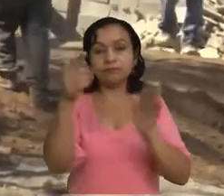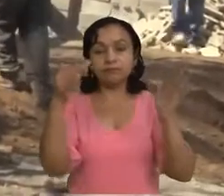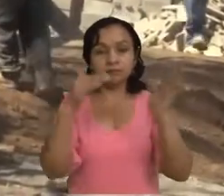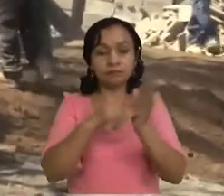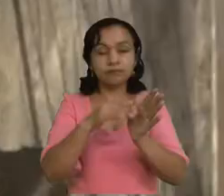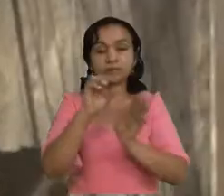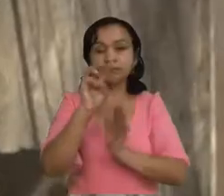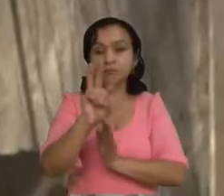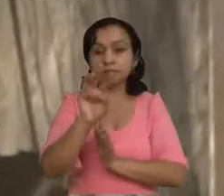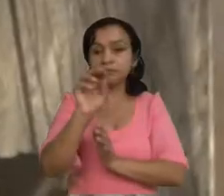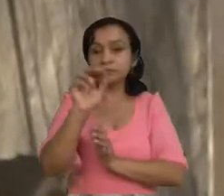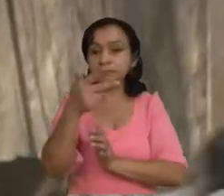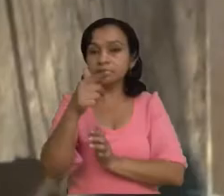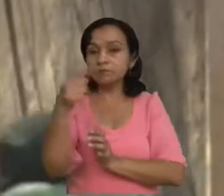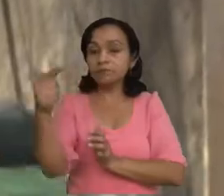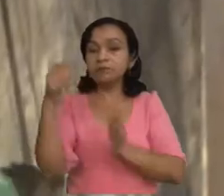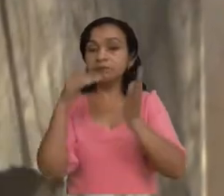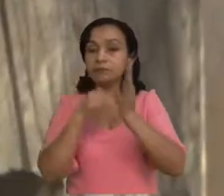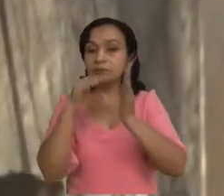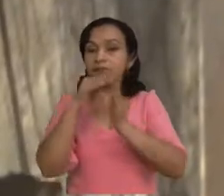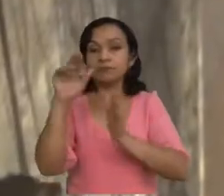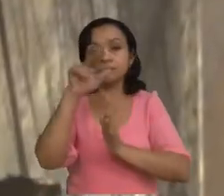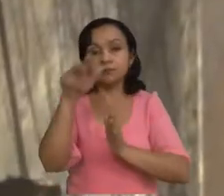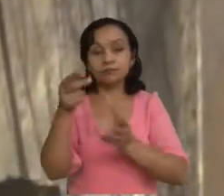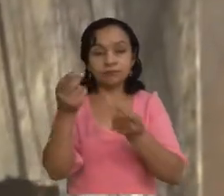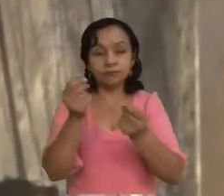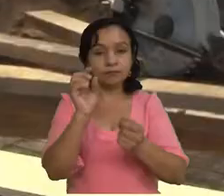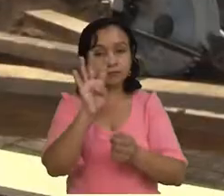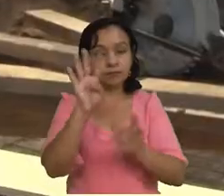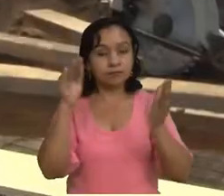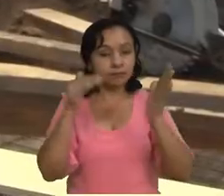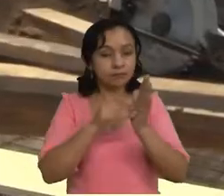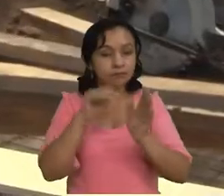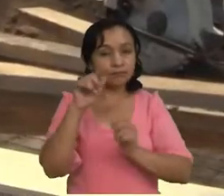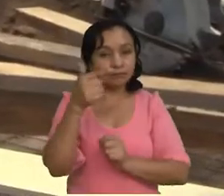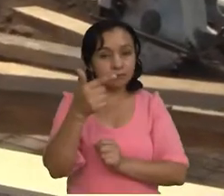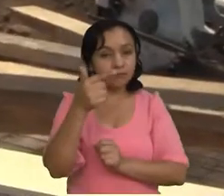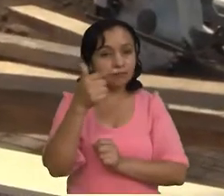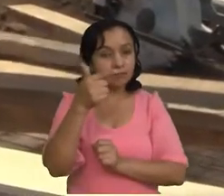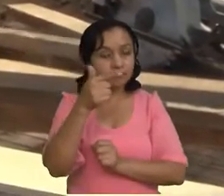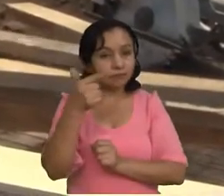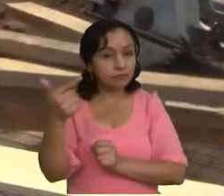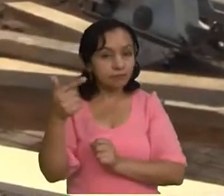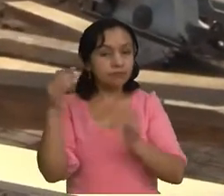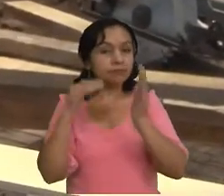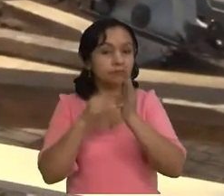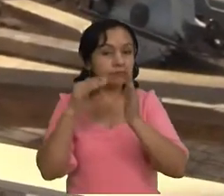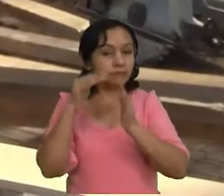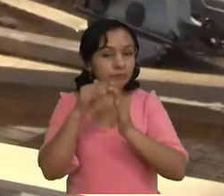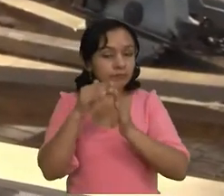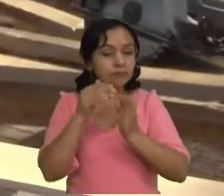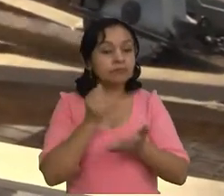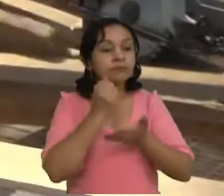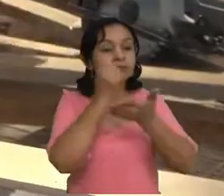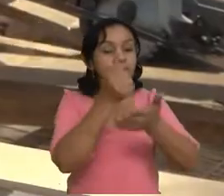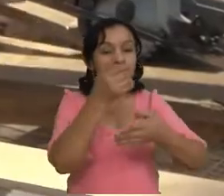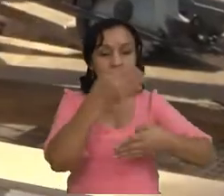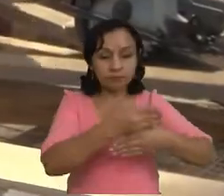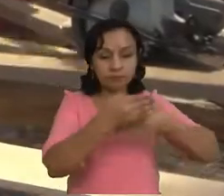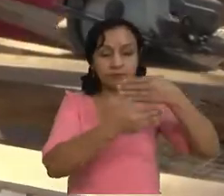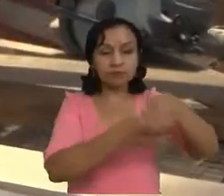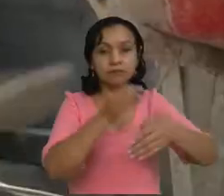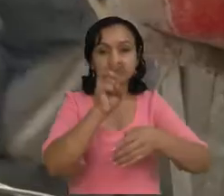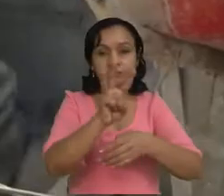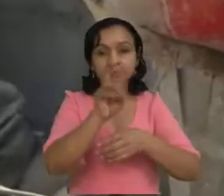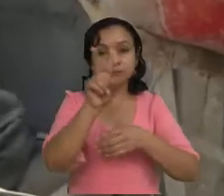7.386 millones de córdobas, 4.177 millones se destinarán para la ejecución de estos